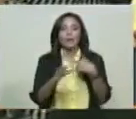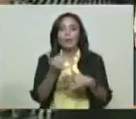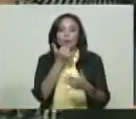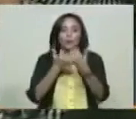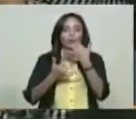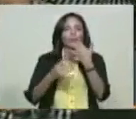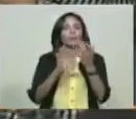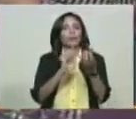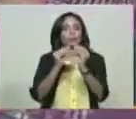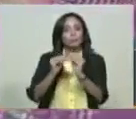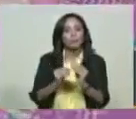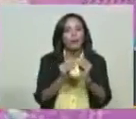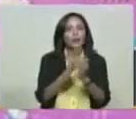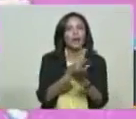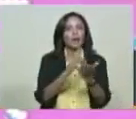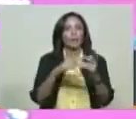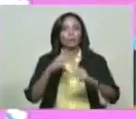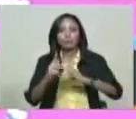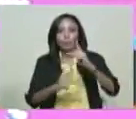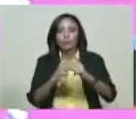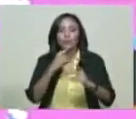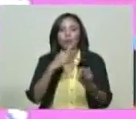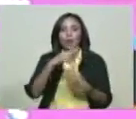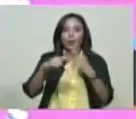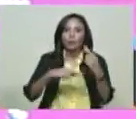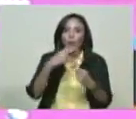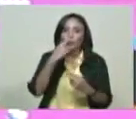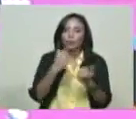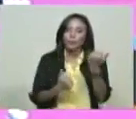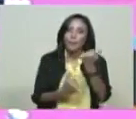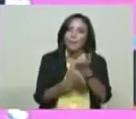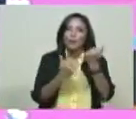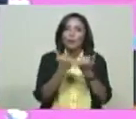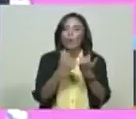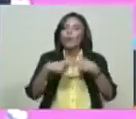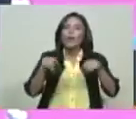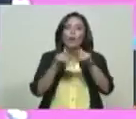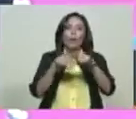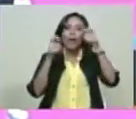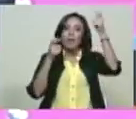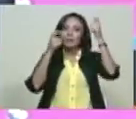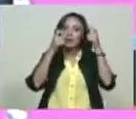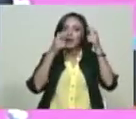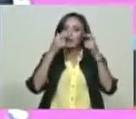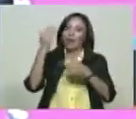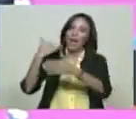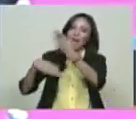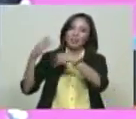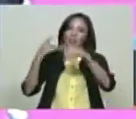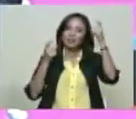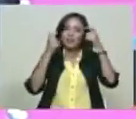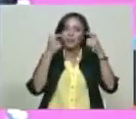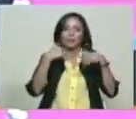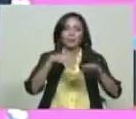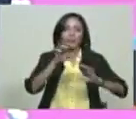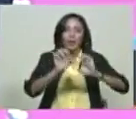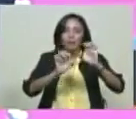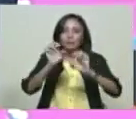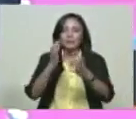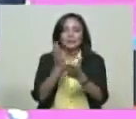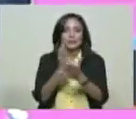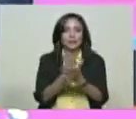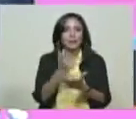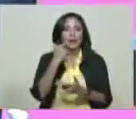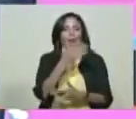llevar el proceso revolucionario como le gustaba chávez a pulso con una gran auto exigencia una gran exigencia